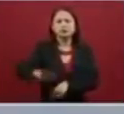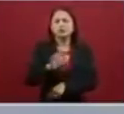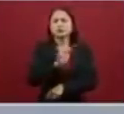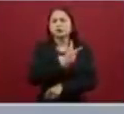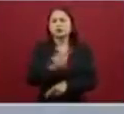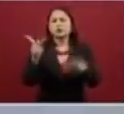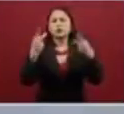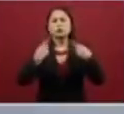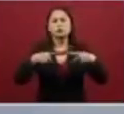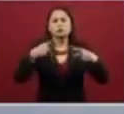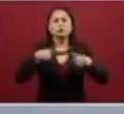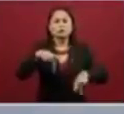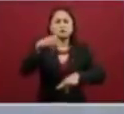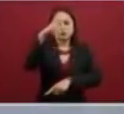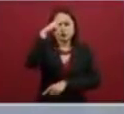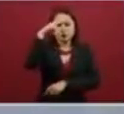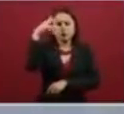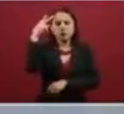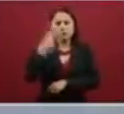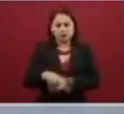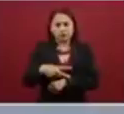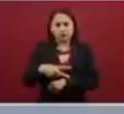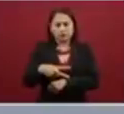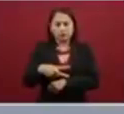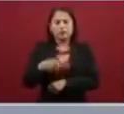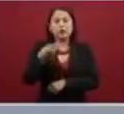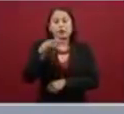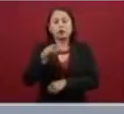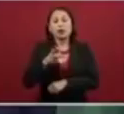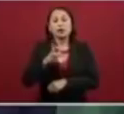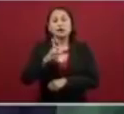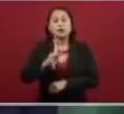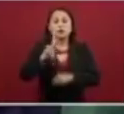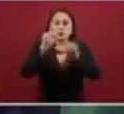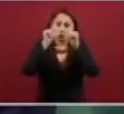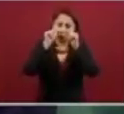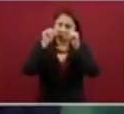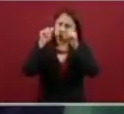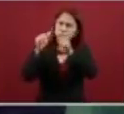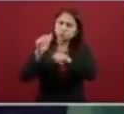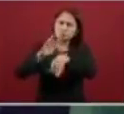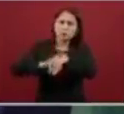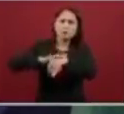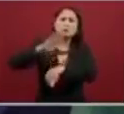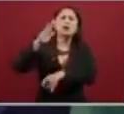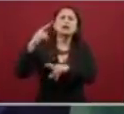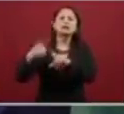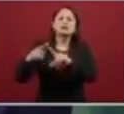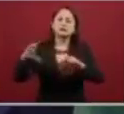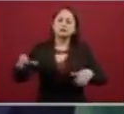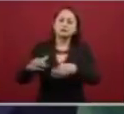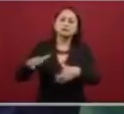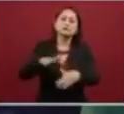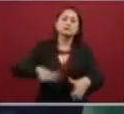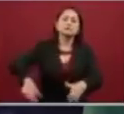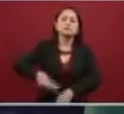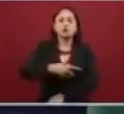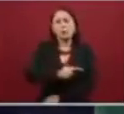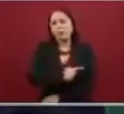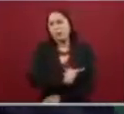mexicanos, pero se dará preferencia a los humildes, a los